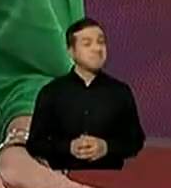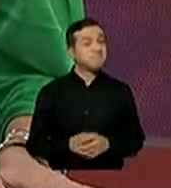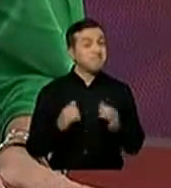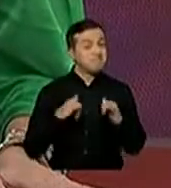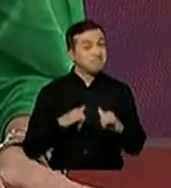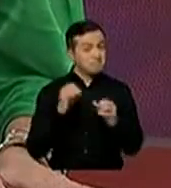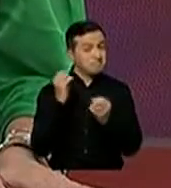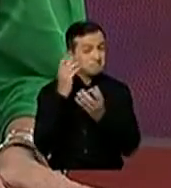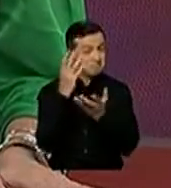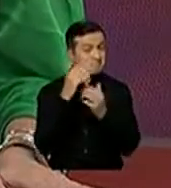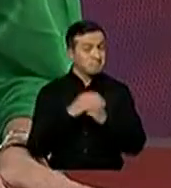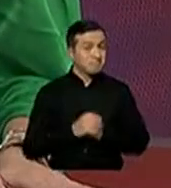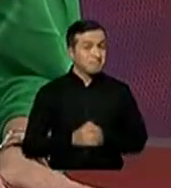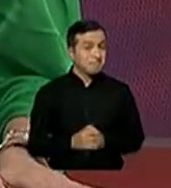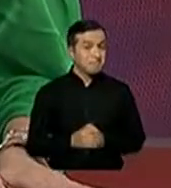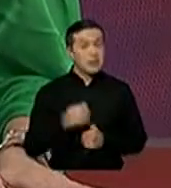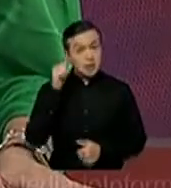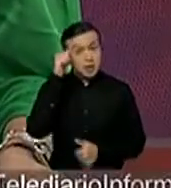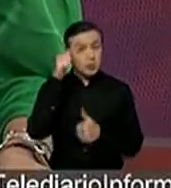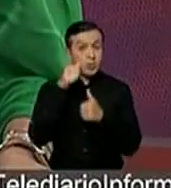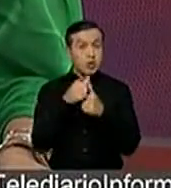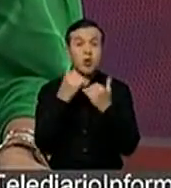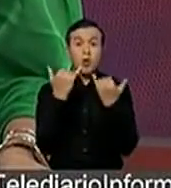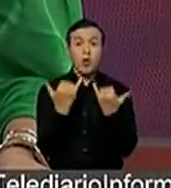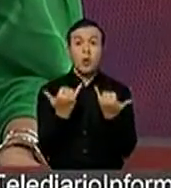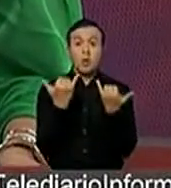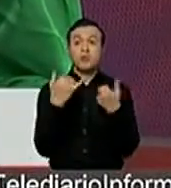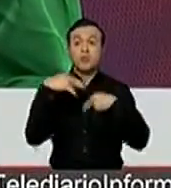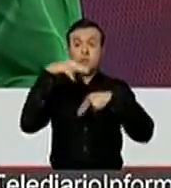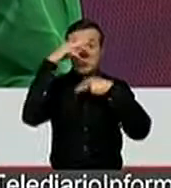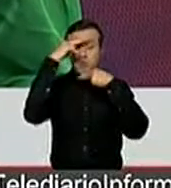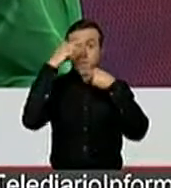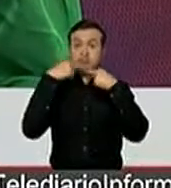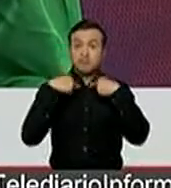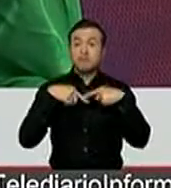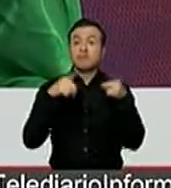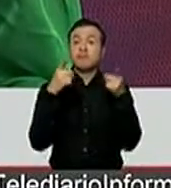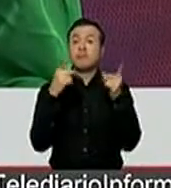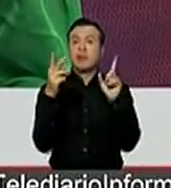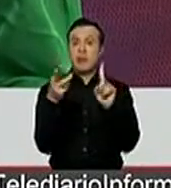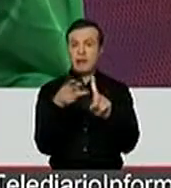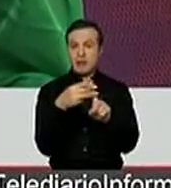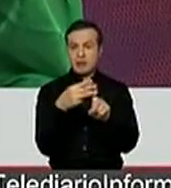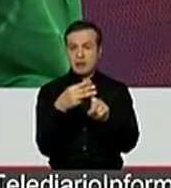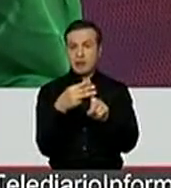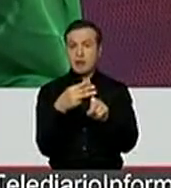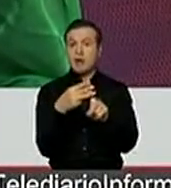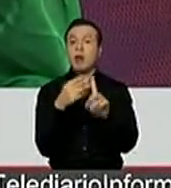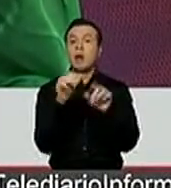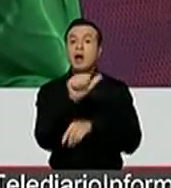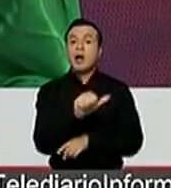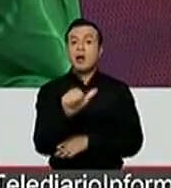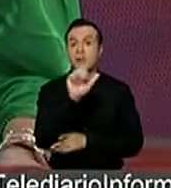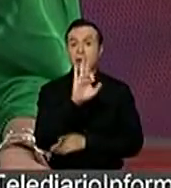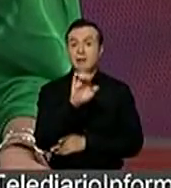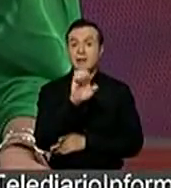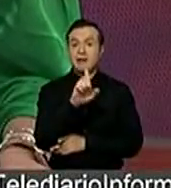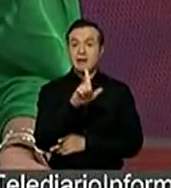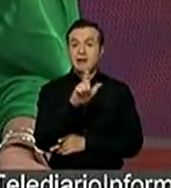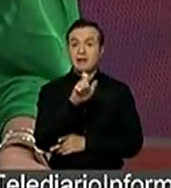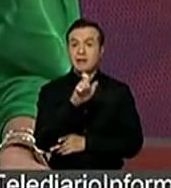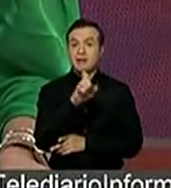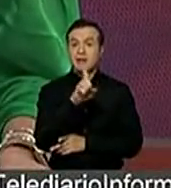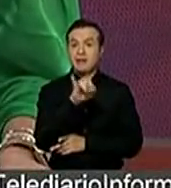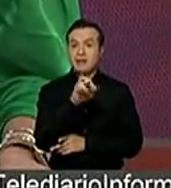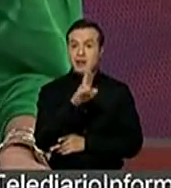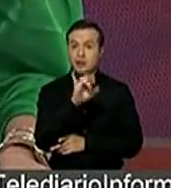Continuamos con más noticias y les recordamos que este espacio informativo está siendo transmitido por nuestras redes sociales en @telediarioest, en Facebook